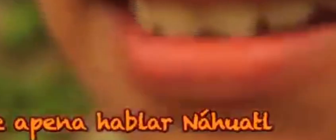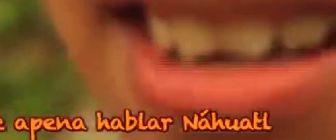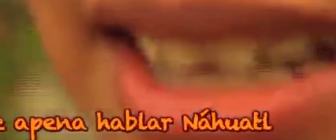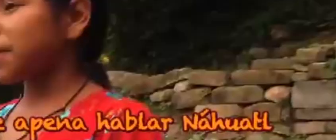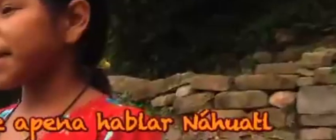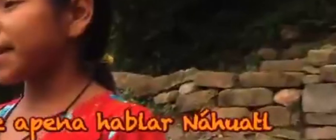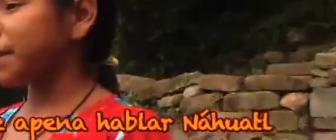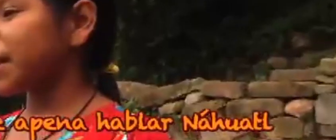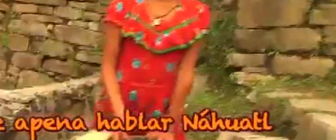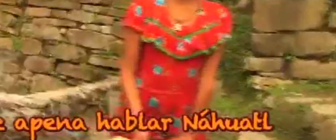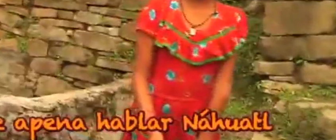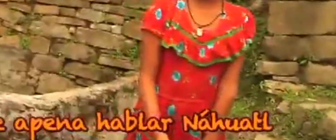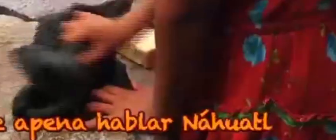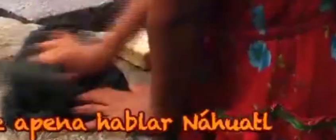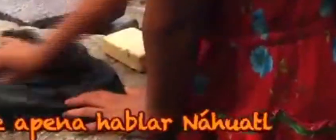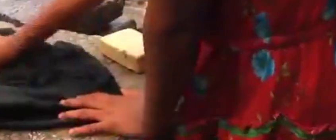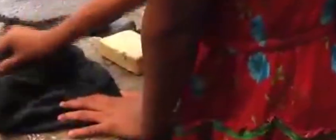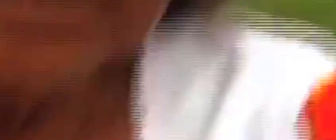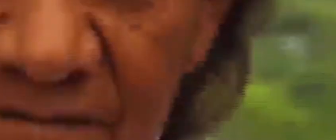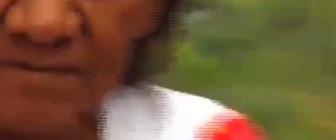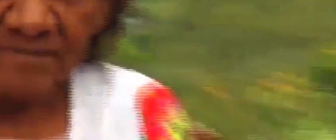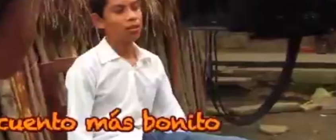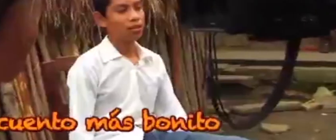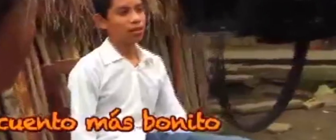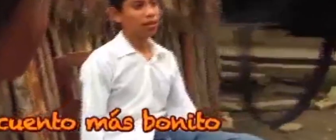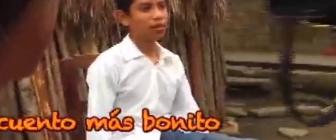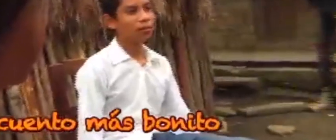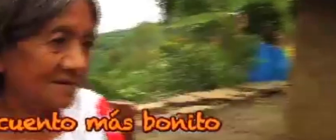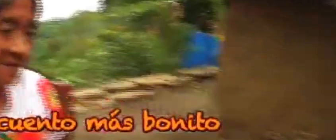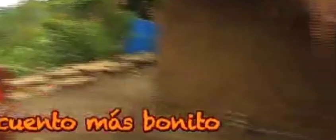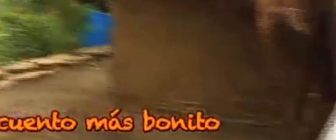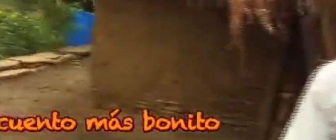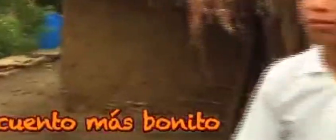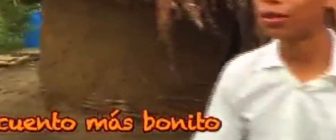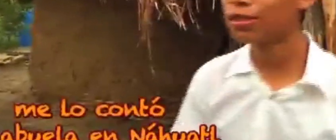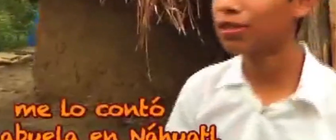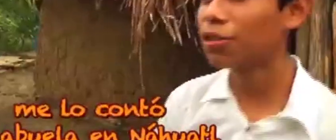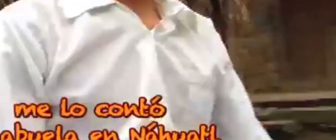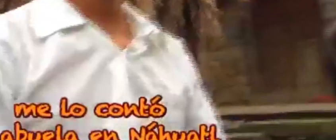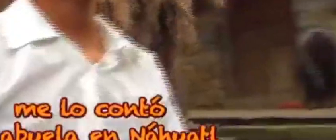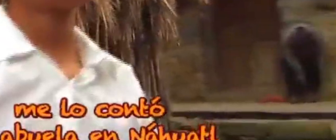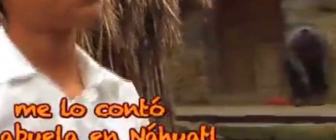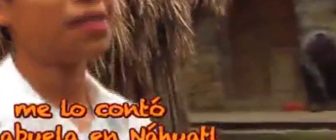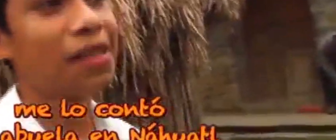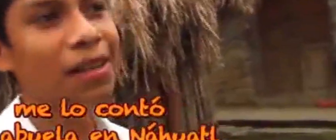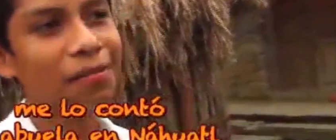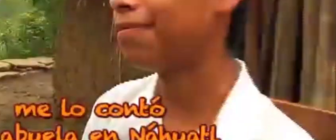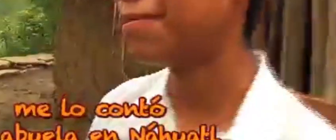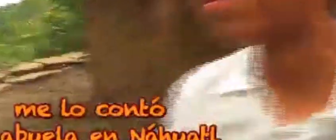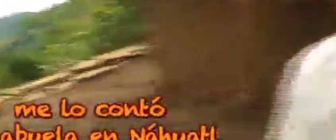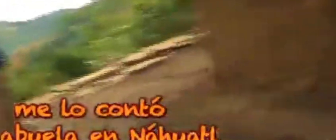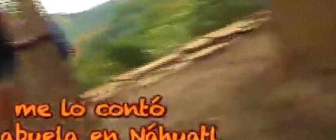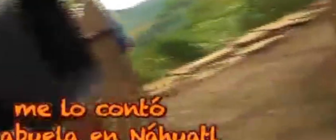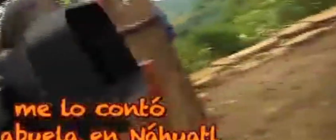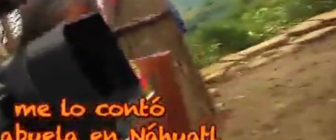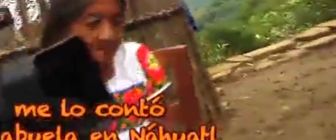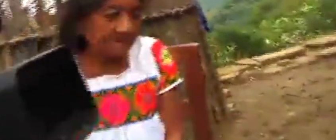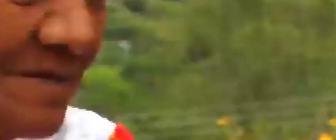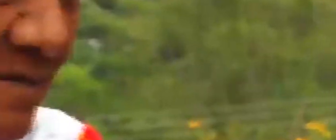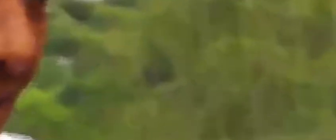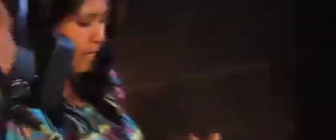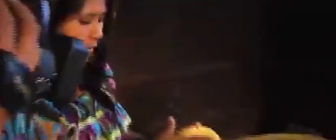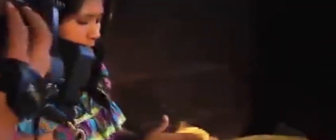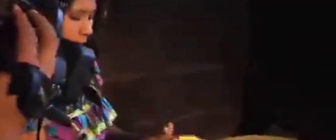Nashkanan pinao que me nicamati nahuatl. Y tlatemboles tlachuquat sin espuilianos es nana.